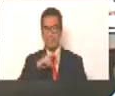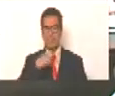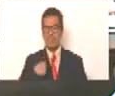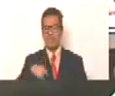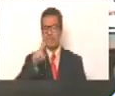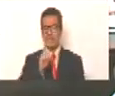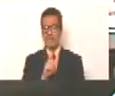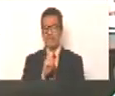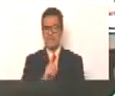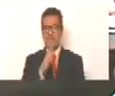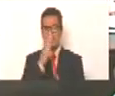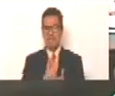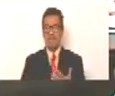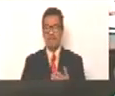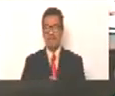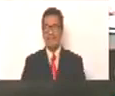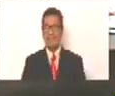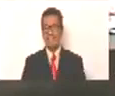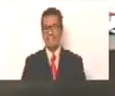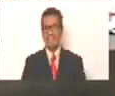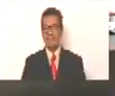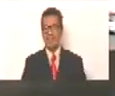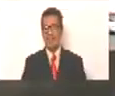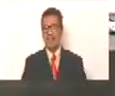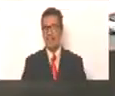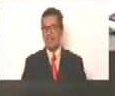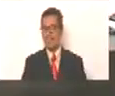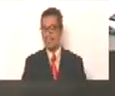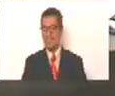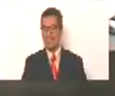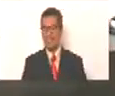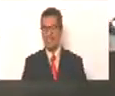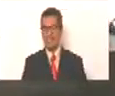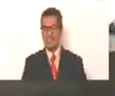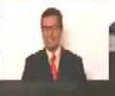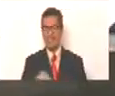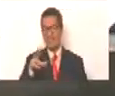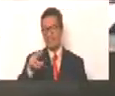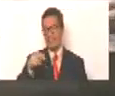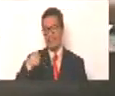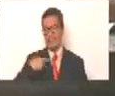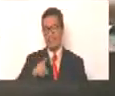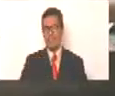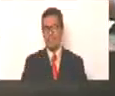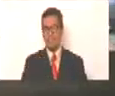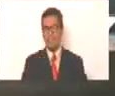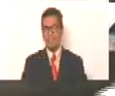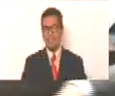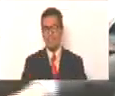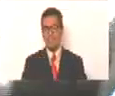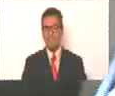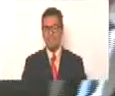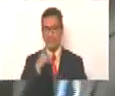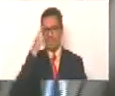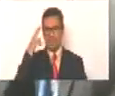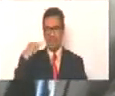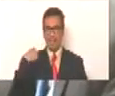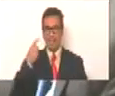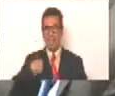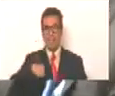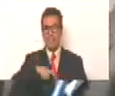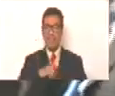de la humanidad, que son los hombres. O si no, nos llena de honorabilidad y somos las madres,